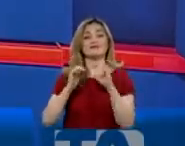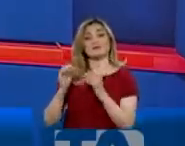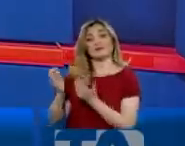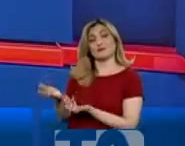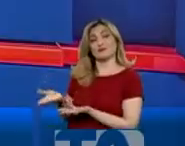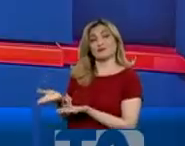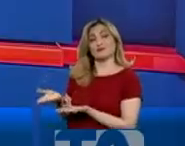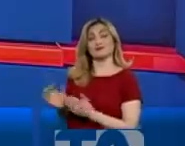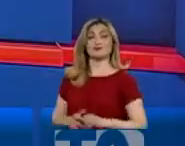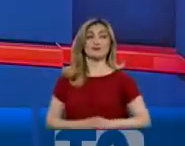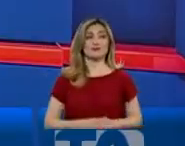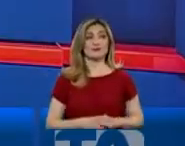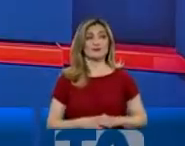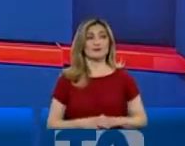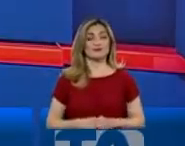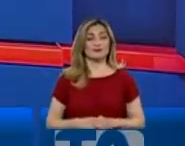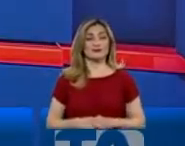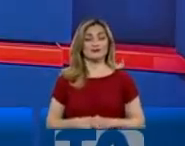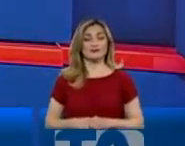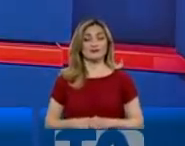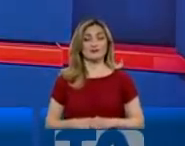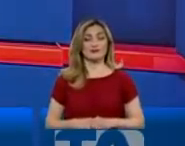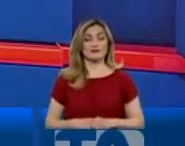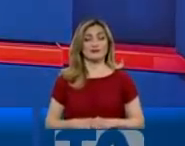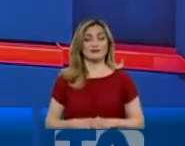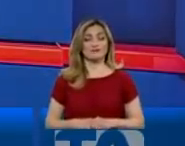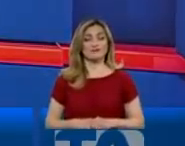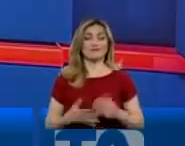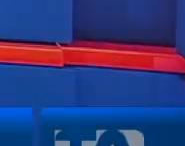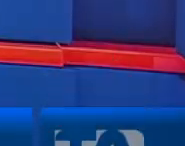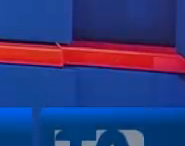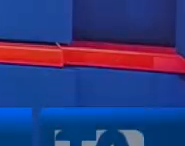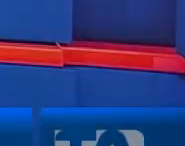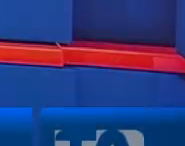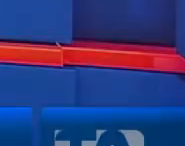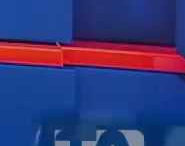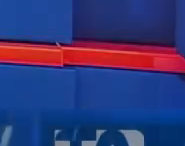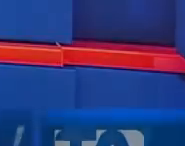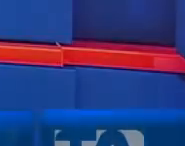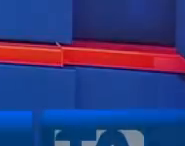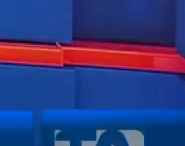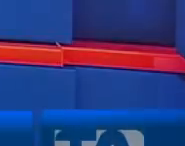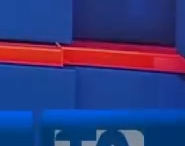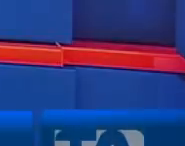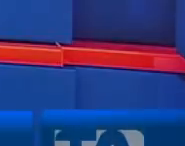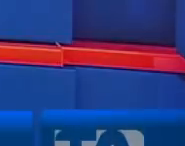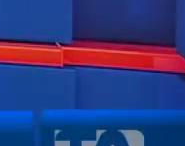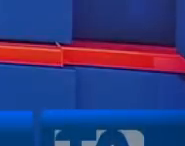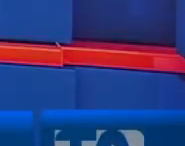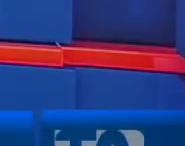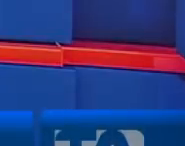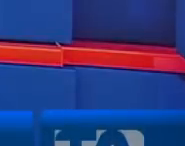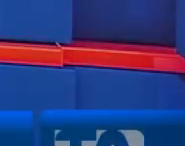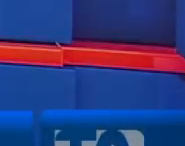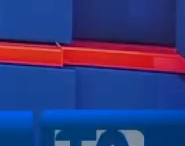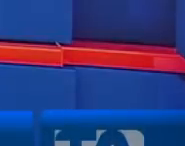nosotros ahí está el 0 99 48 91 34 3 y también tenemos nuestro correo de primera mano a teleamazonas puntocom